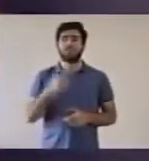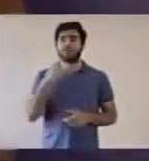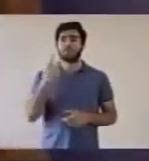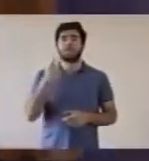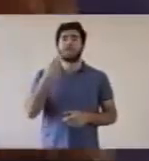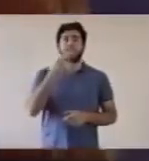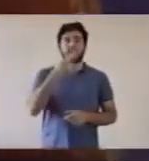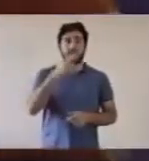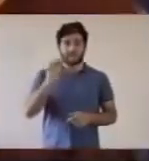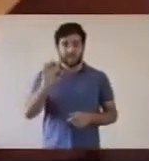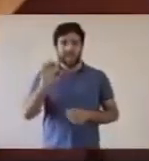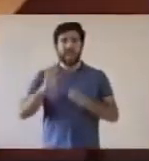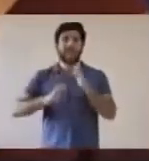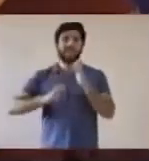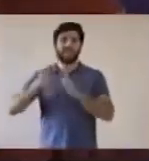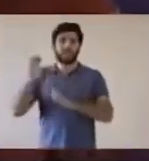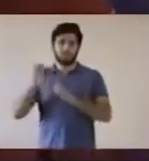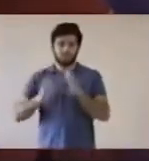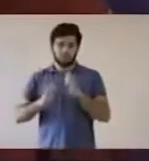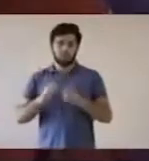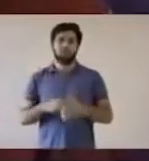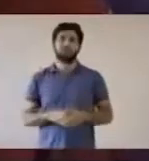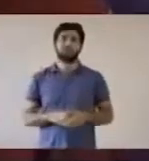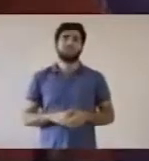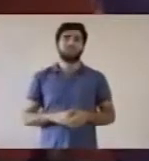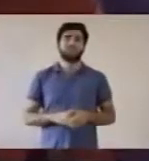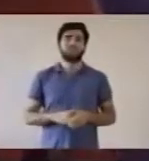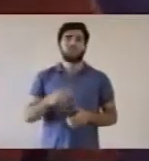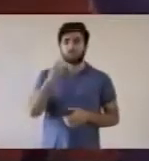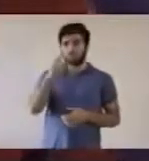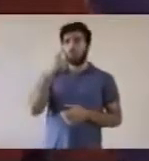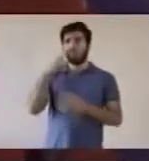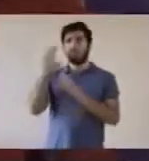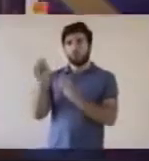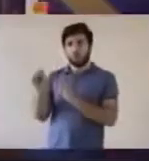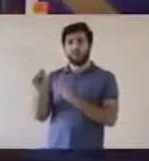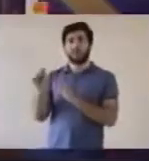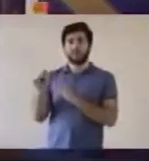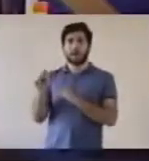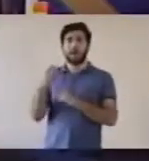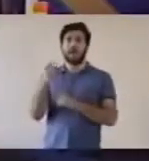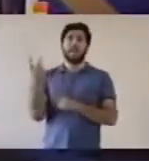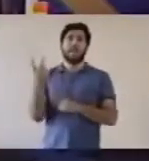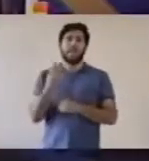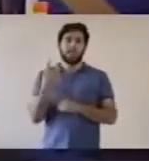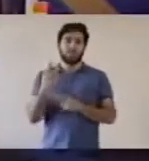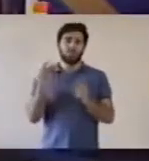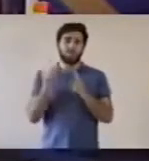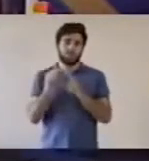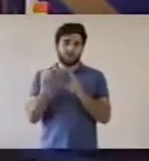re evaluar y re cargar. Si te das cuenta, las